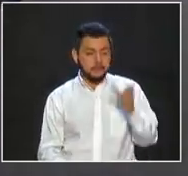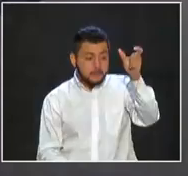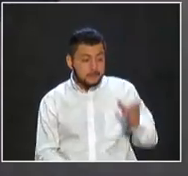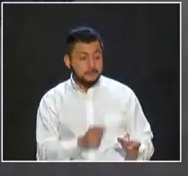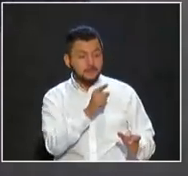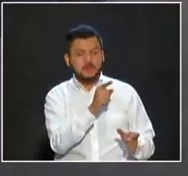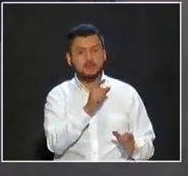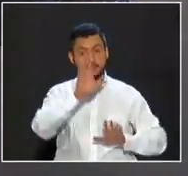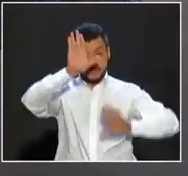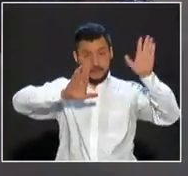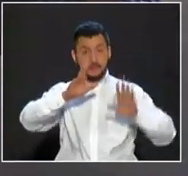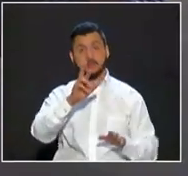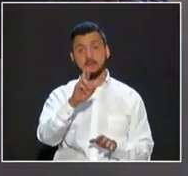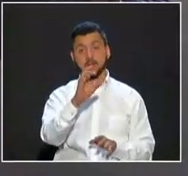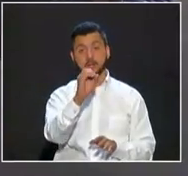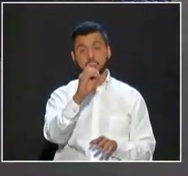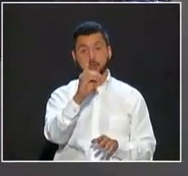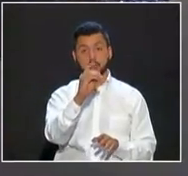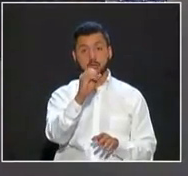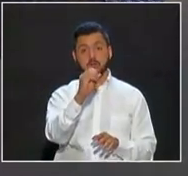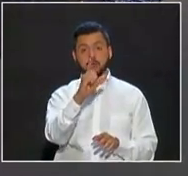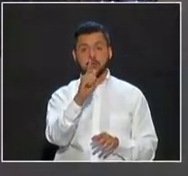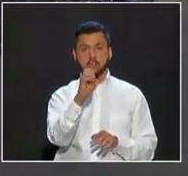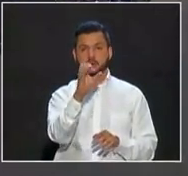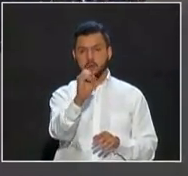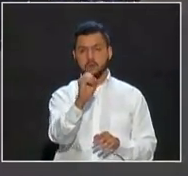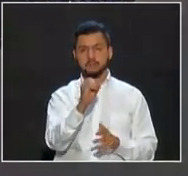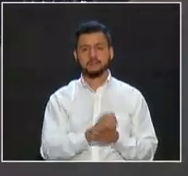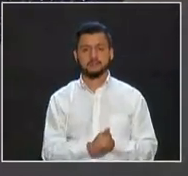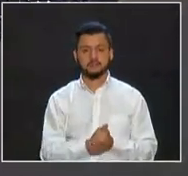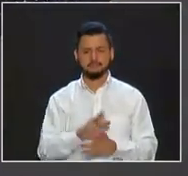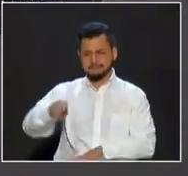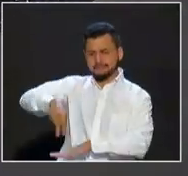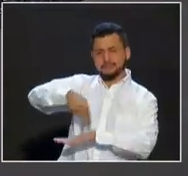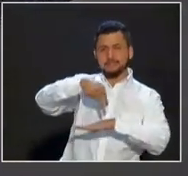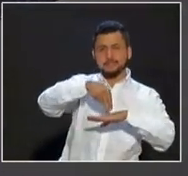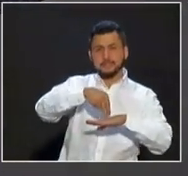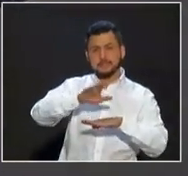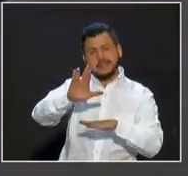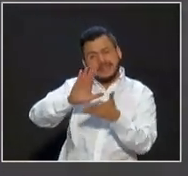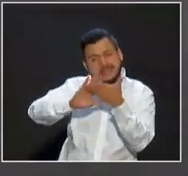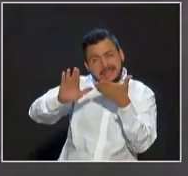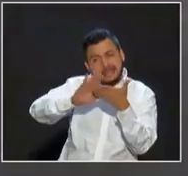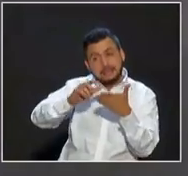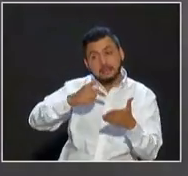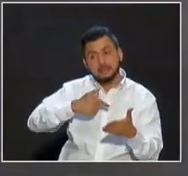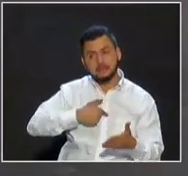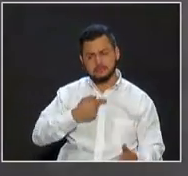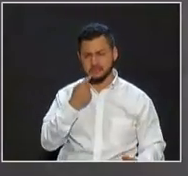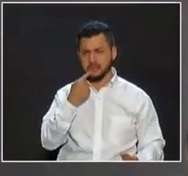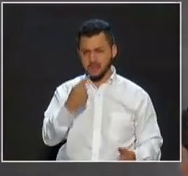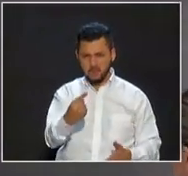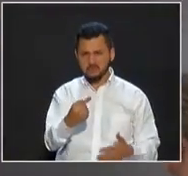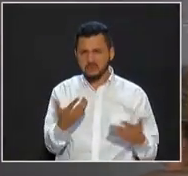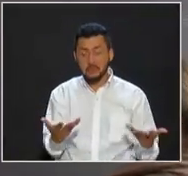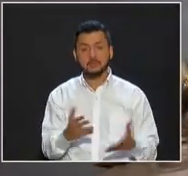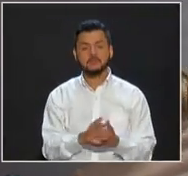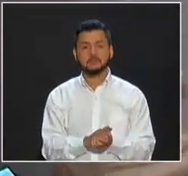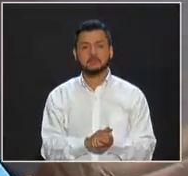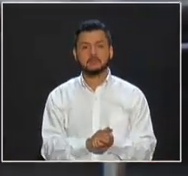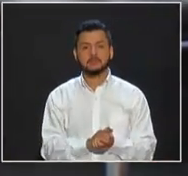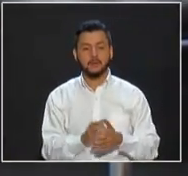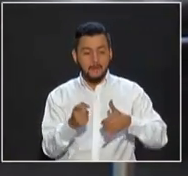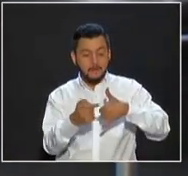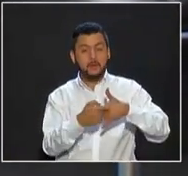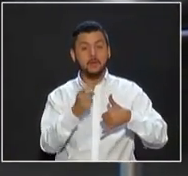acerca de la respuesta de mauri citó no hay perdónenme que yo sea tan claro y tan directo pero es que no es cierto la gobernación de antioquia